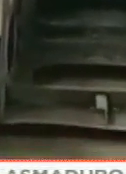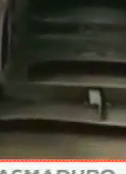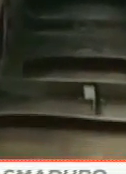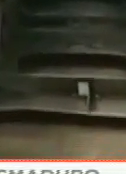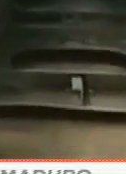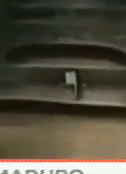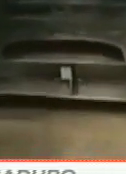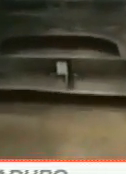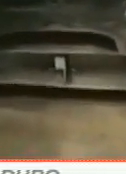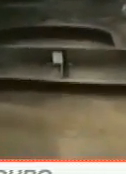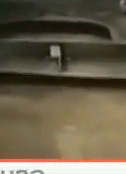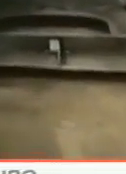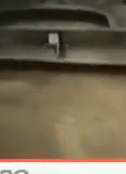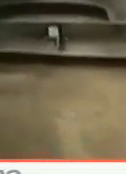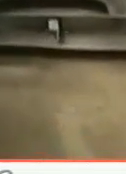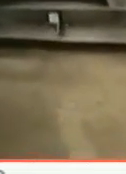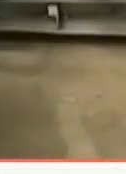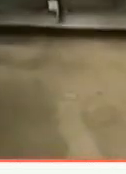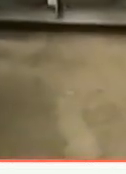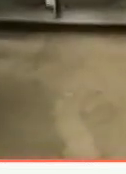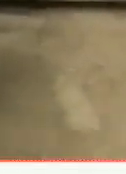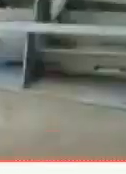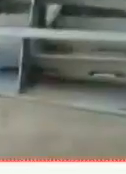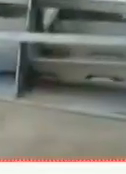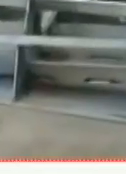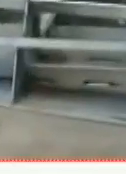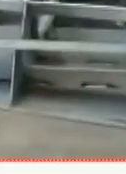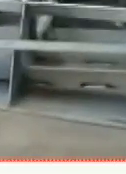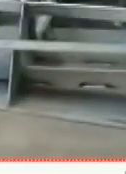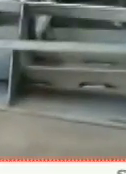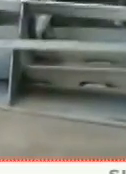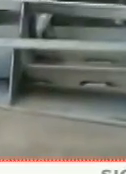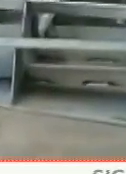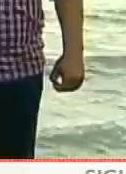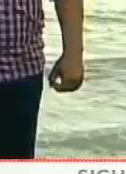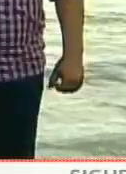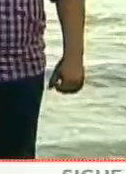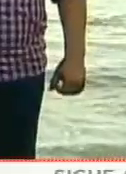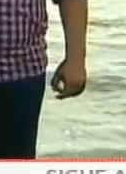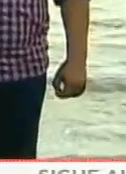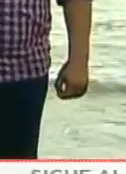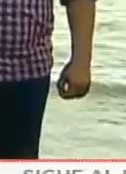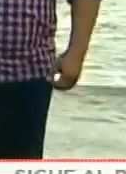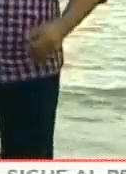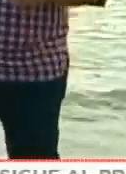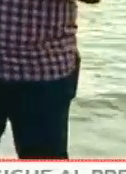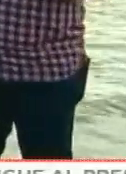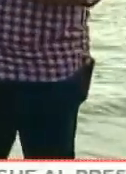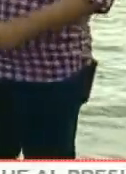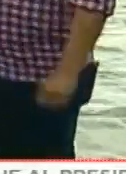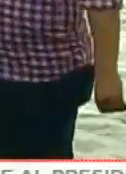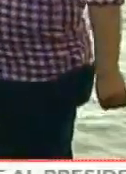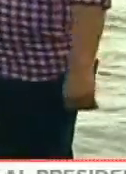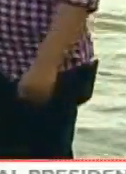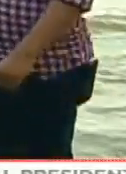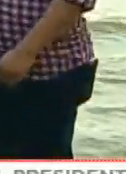Patria Nueva, el colectivo Patria Nueva, con una steel band de Guiria y con ese barco, presidente, que está allá, allá está Playa El Agua,